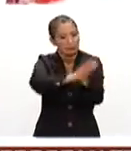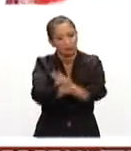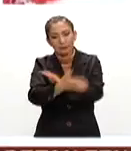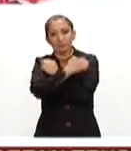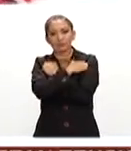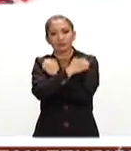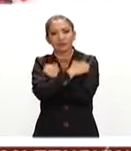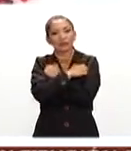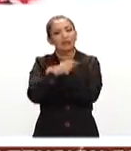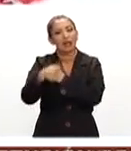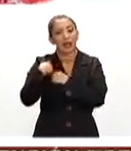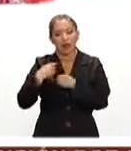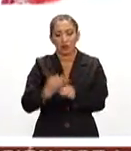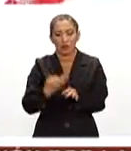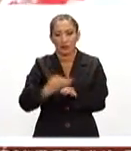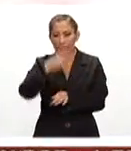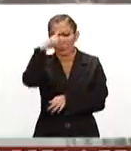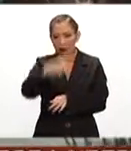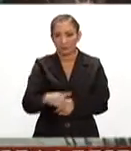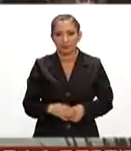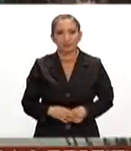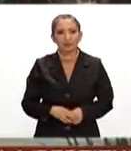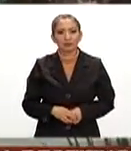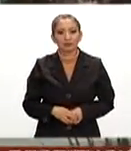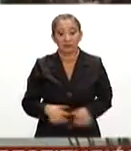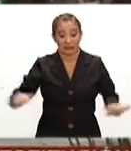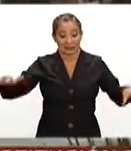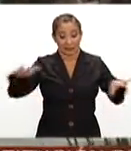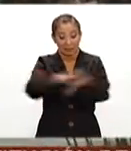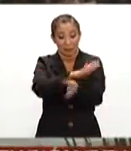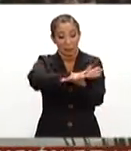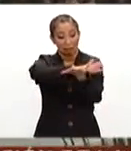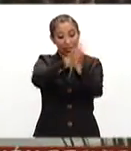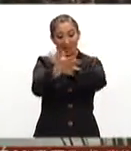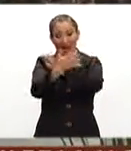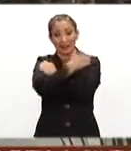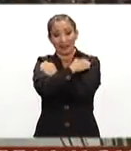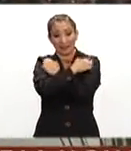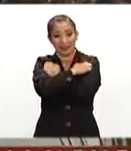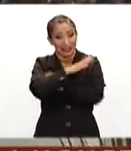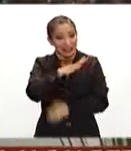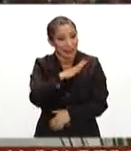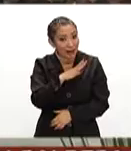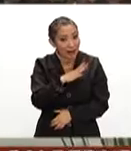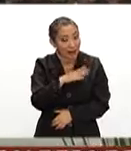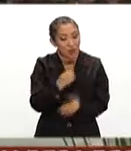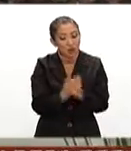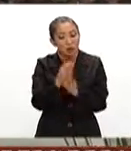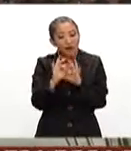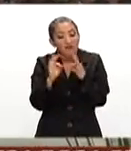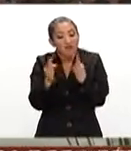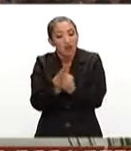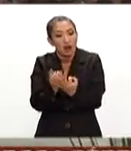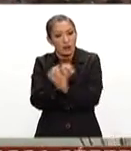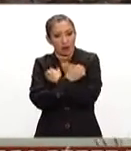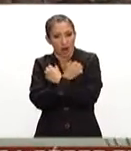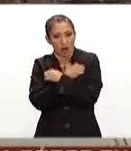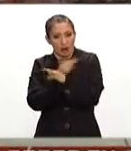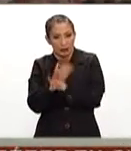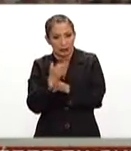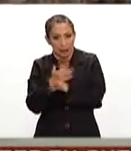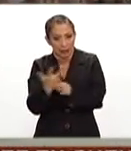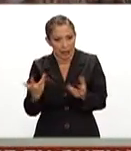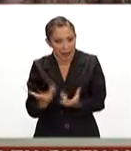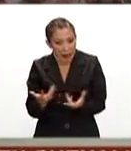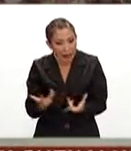transformación educativa que está viviendo el país. En el cambio educativo que estamos haciendo, en el nuevo modelo educativo que estamos